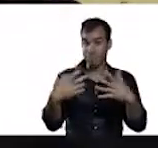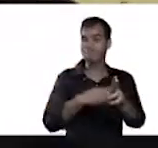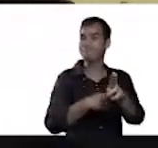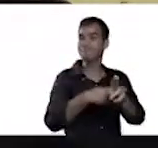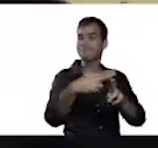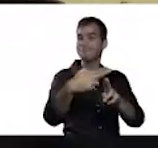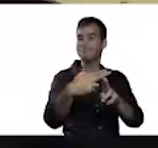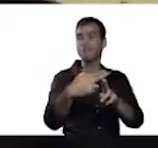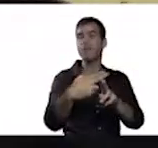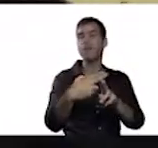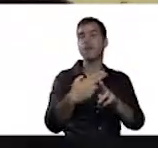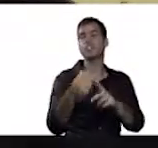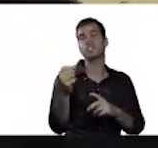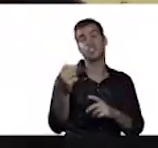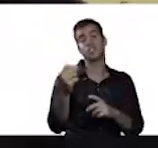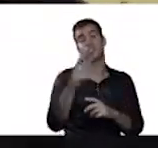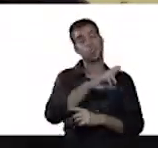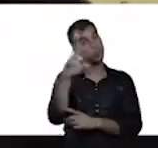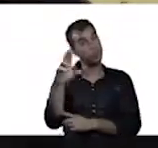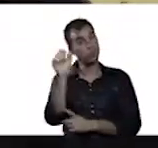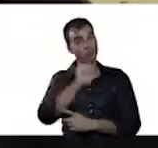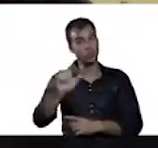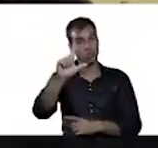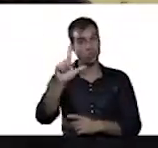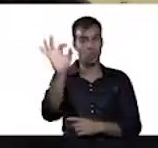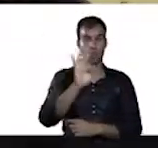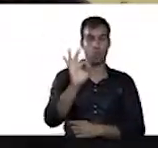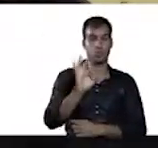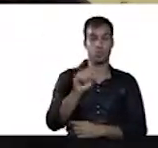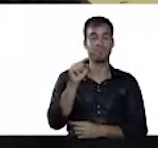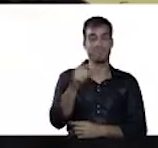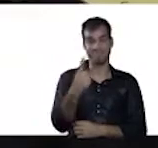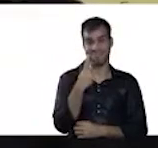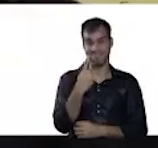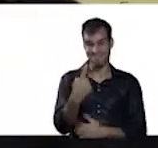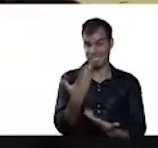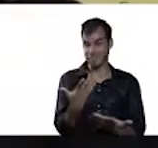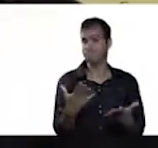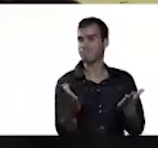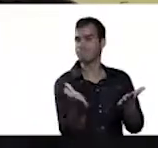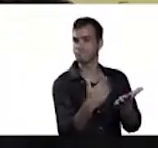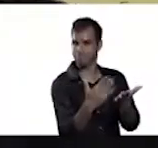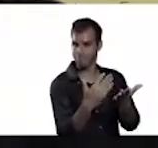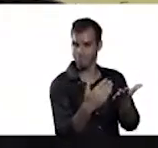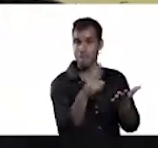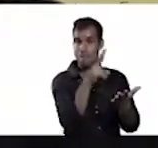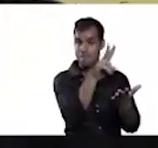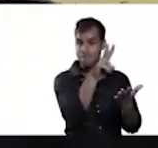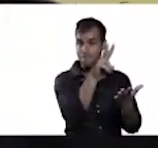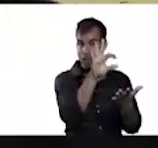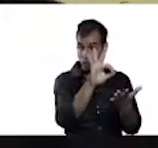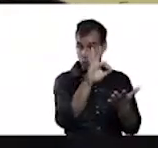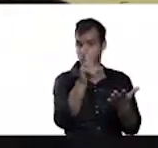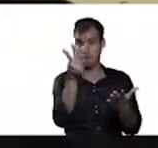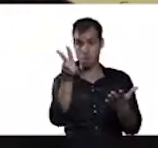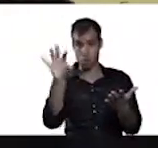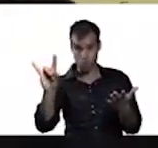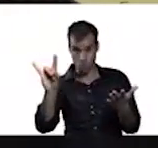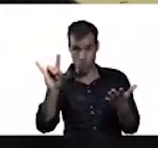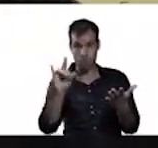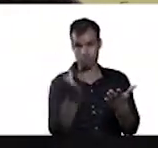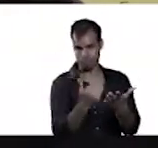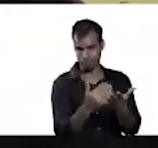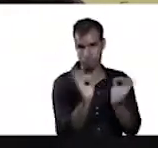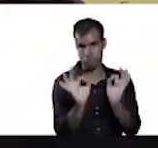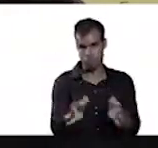la importancia histórica de la gran revolución socialista de octubre, que lo pueden encontrar en las páginas 28 y